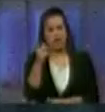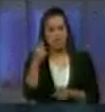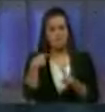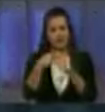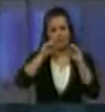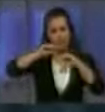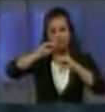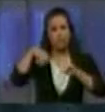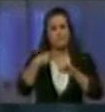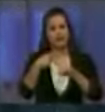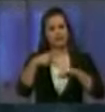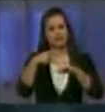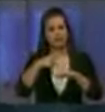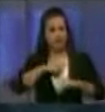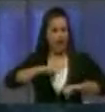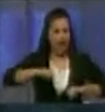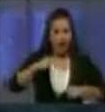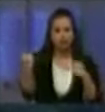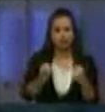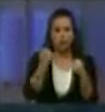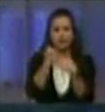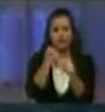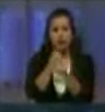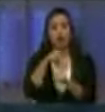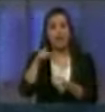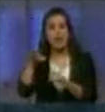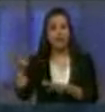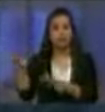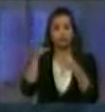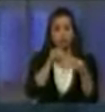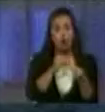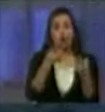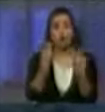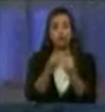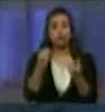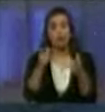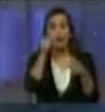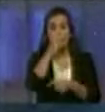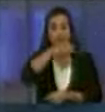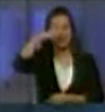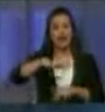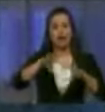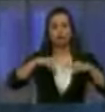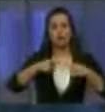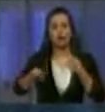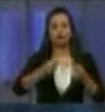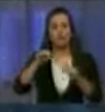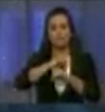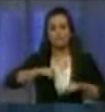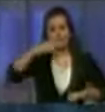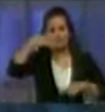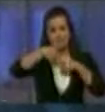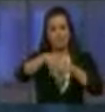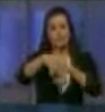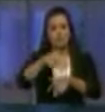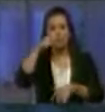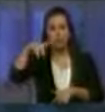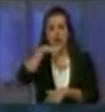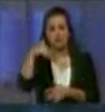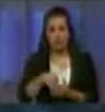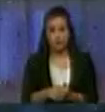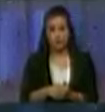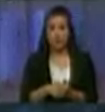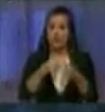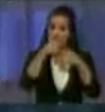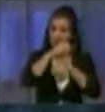su capacidad de acción, tome junto a Benavides Torres la Guardia del Pueblo. ¿Por qué? Porque la Guardia del